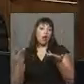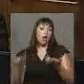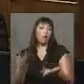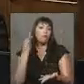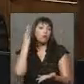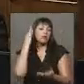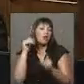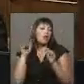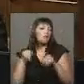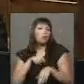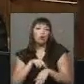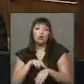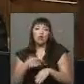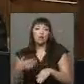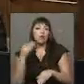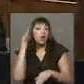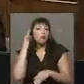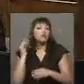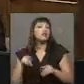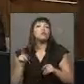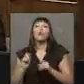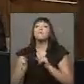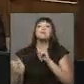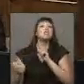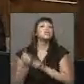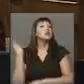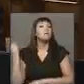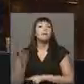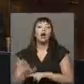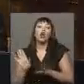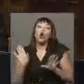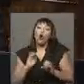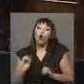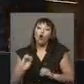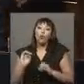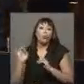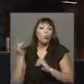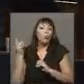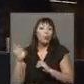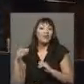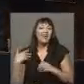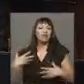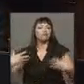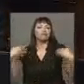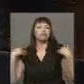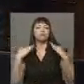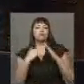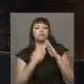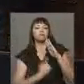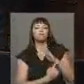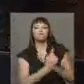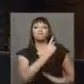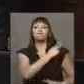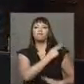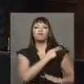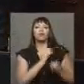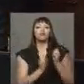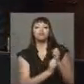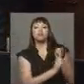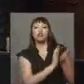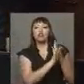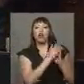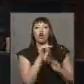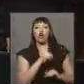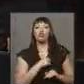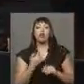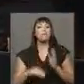mismo tiempo las mujeres siguen siendo las principales, si no las únicas, responsables de las tareas domésticas. Ellas son más del